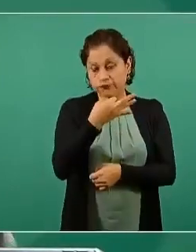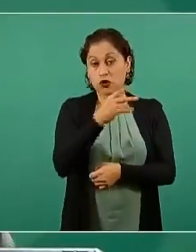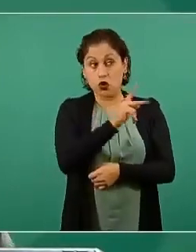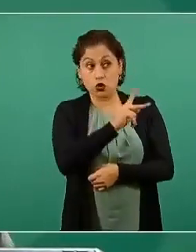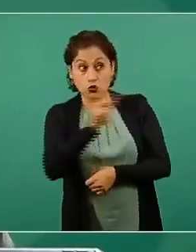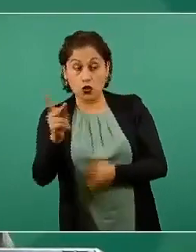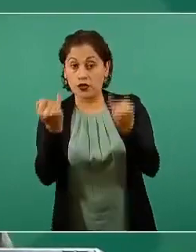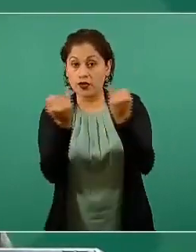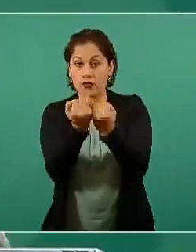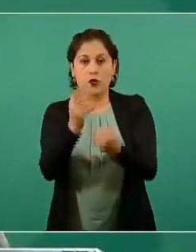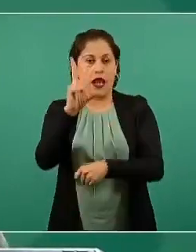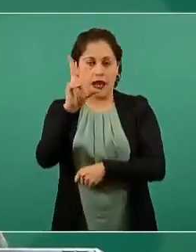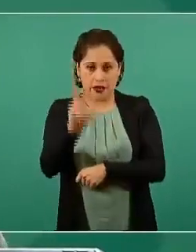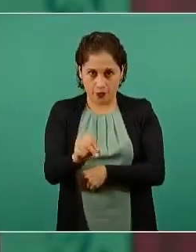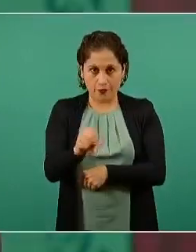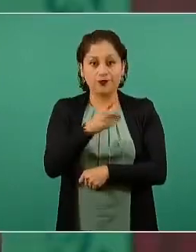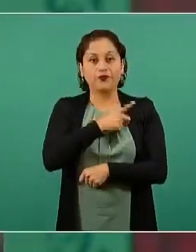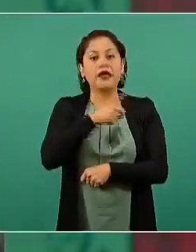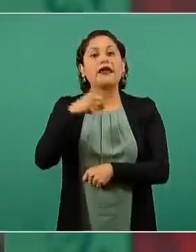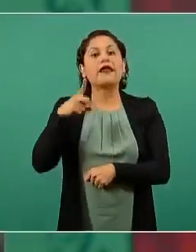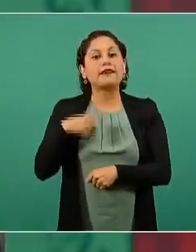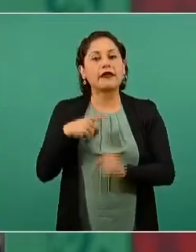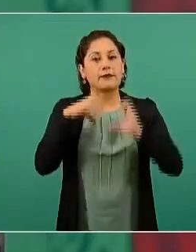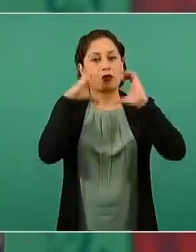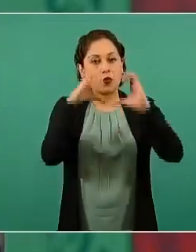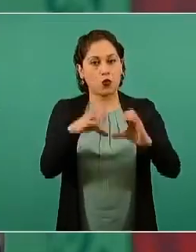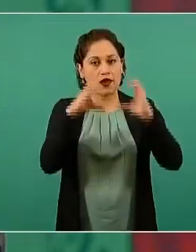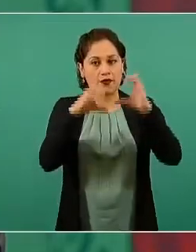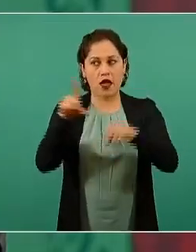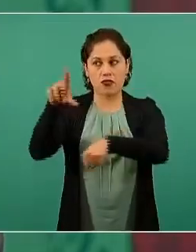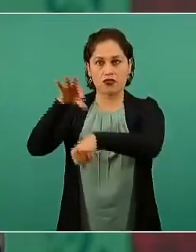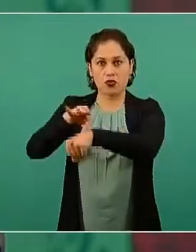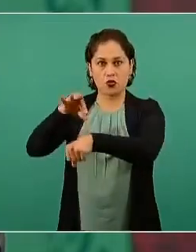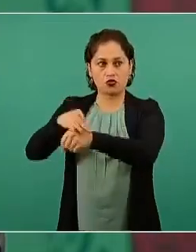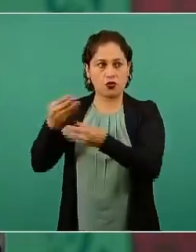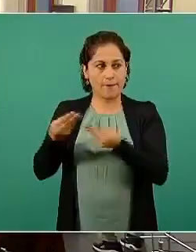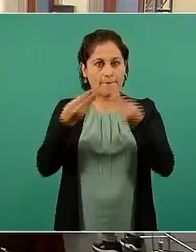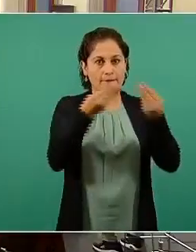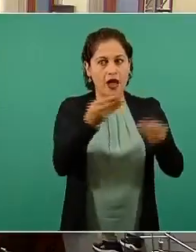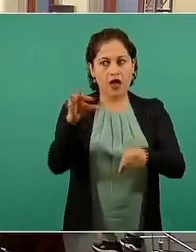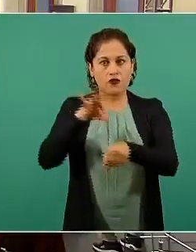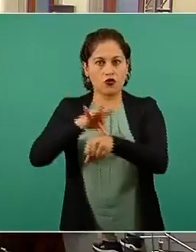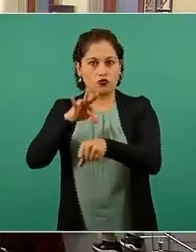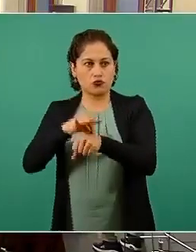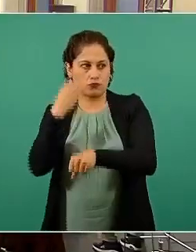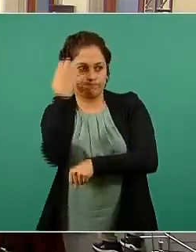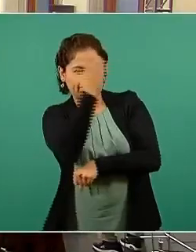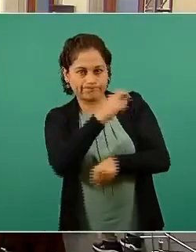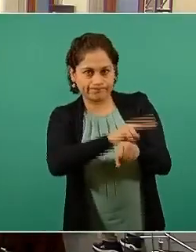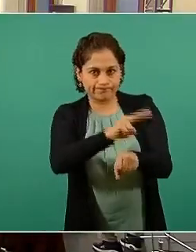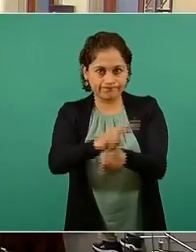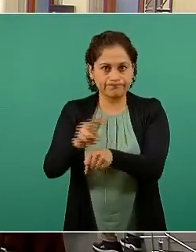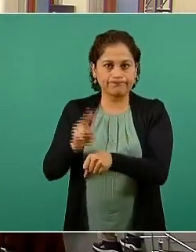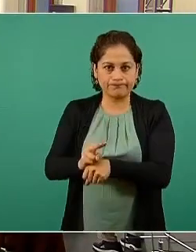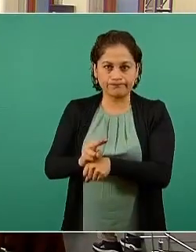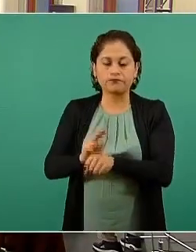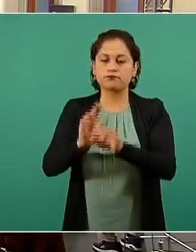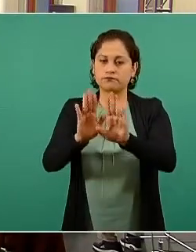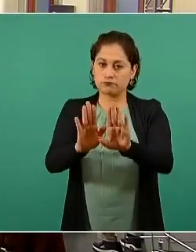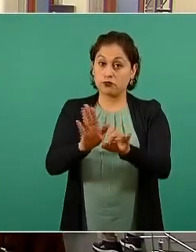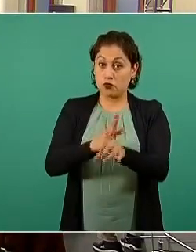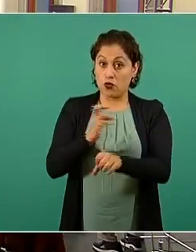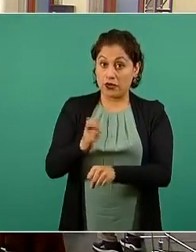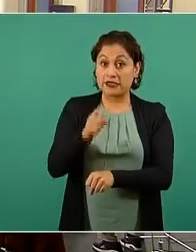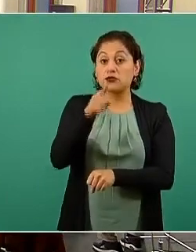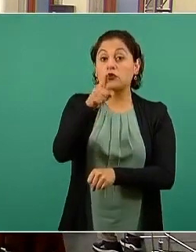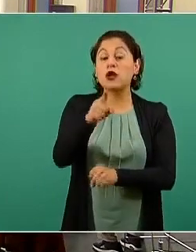utilizado adecuadamente por los miembros del personal médico. Pero no debe quedar la impresión de que es una nueva ola epidémica